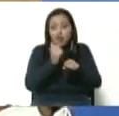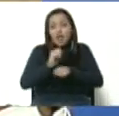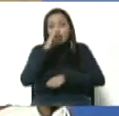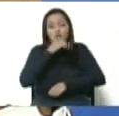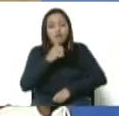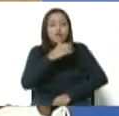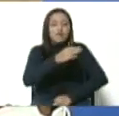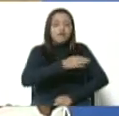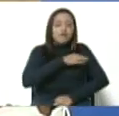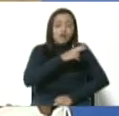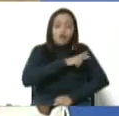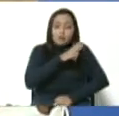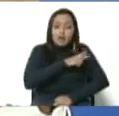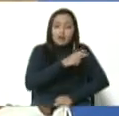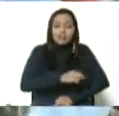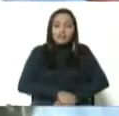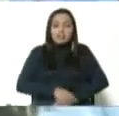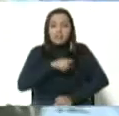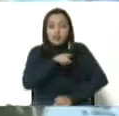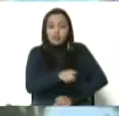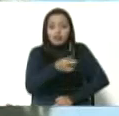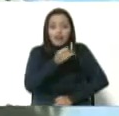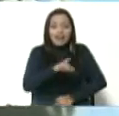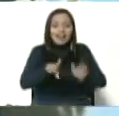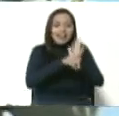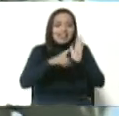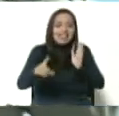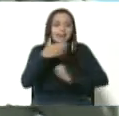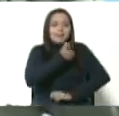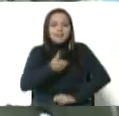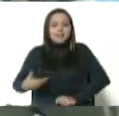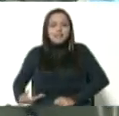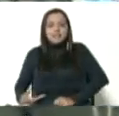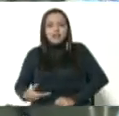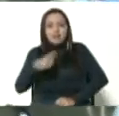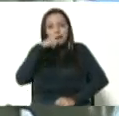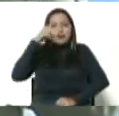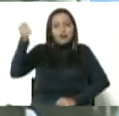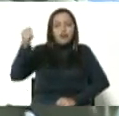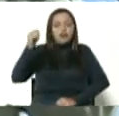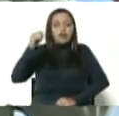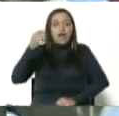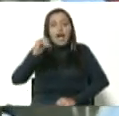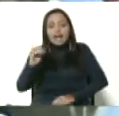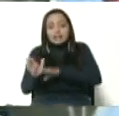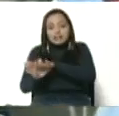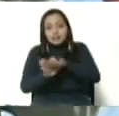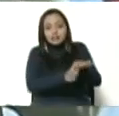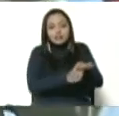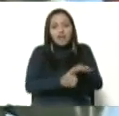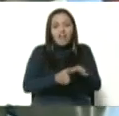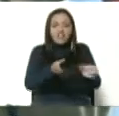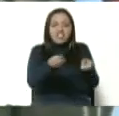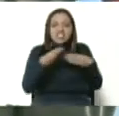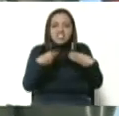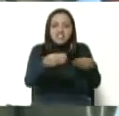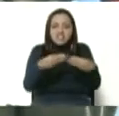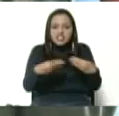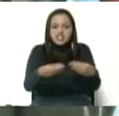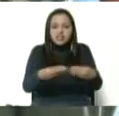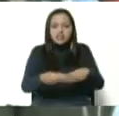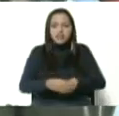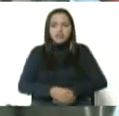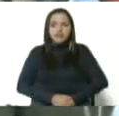uno de los sectores que en los decretos del presidente de la República ha sido excluido de la flexibilización, agudizando más